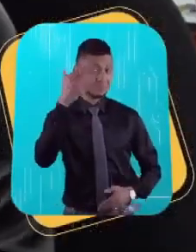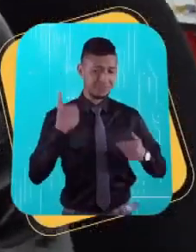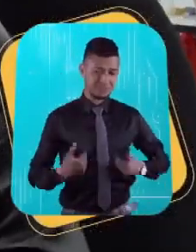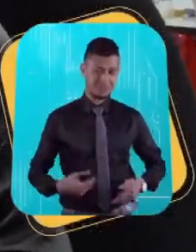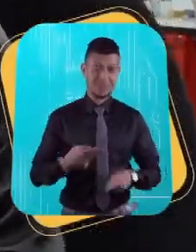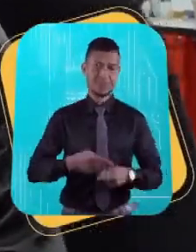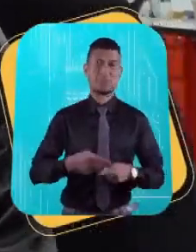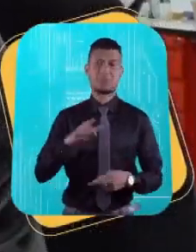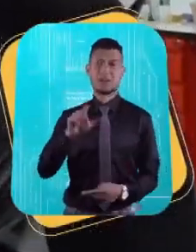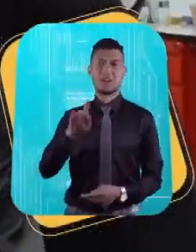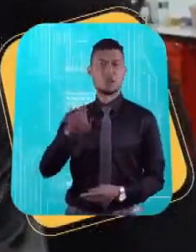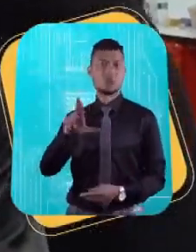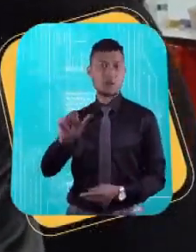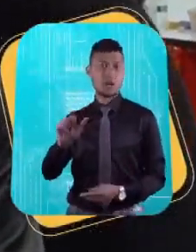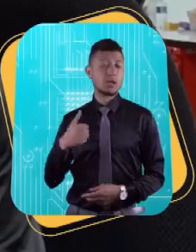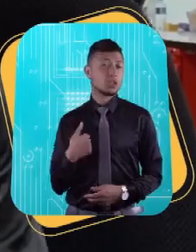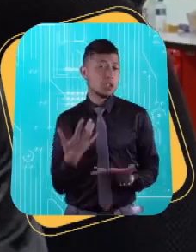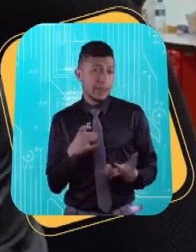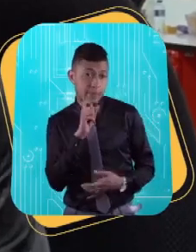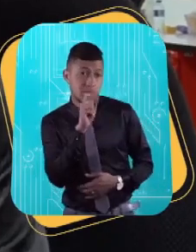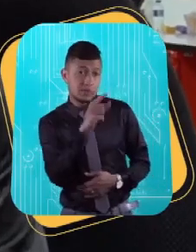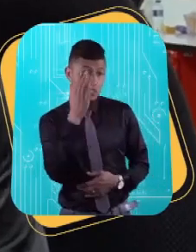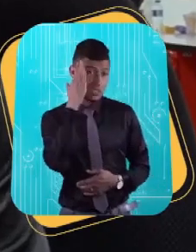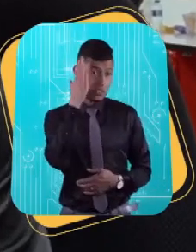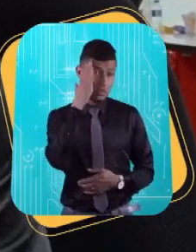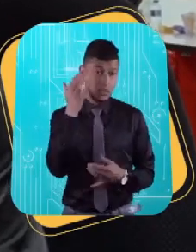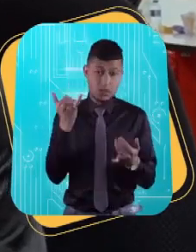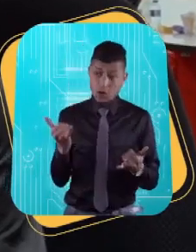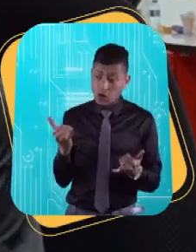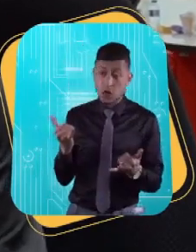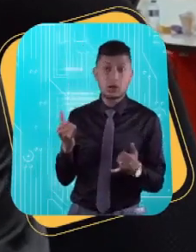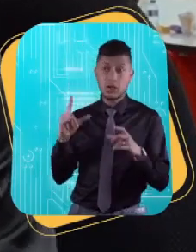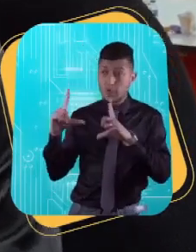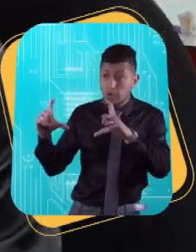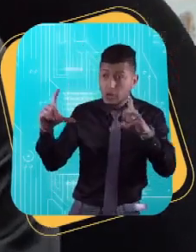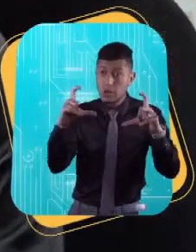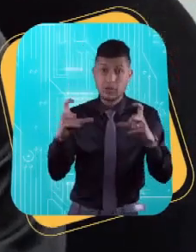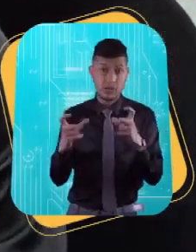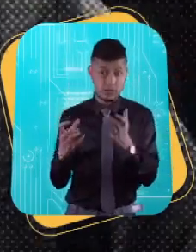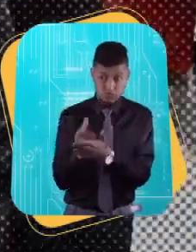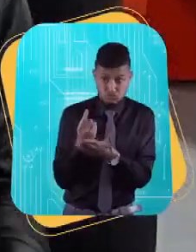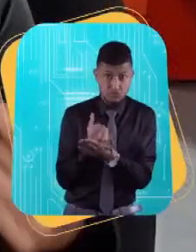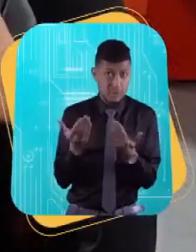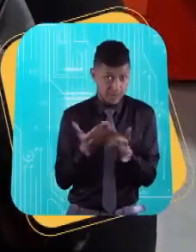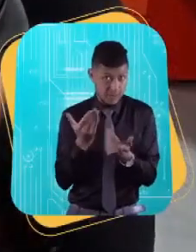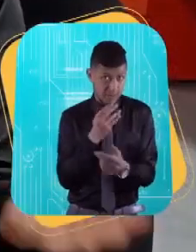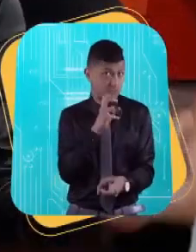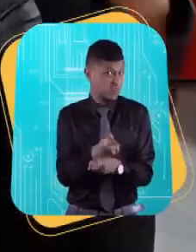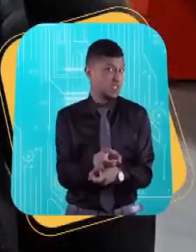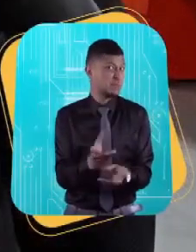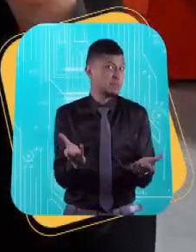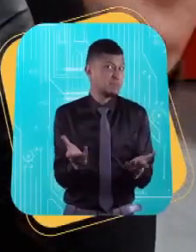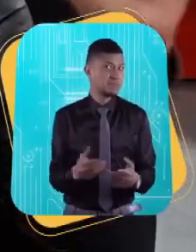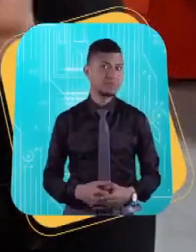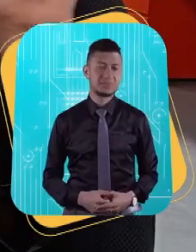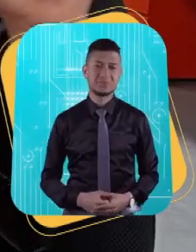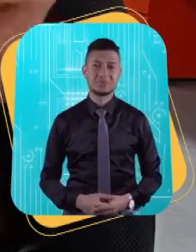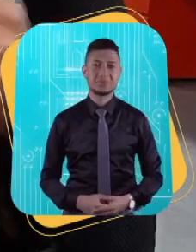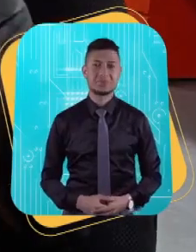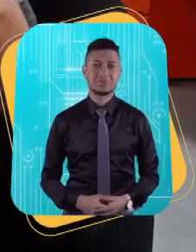Hola, mi nombre es Laura y mi pregunta es, ¿qué tan difícil es vivir hoy en día de la fotografía? Yo también